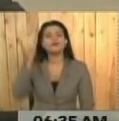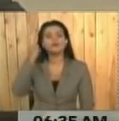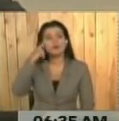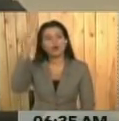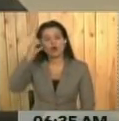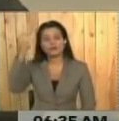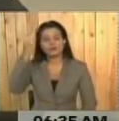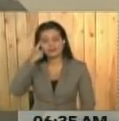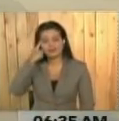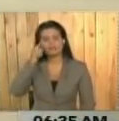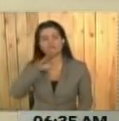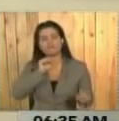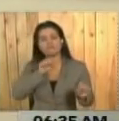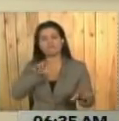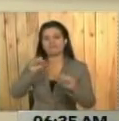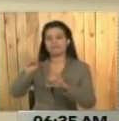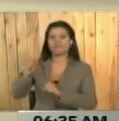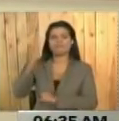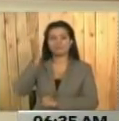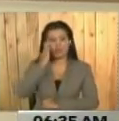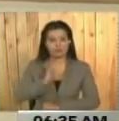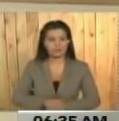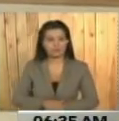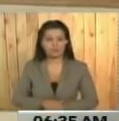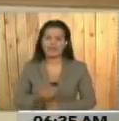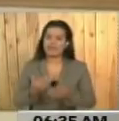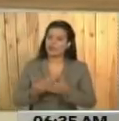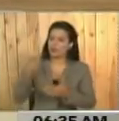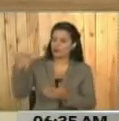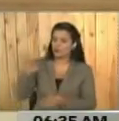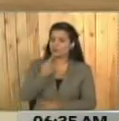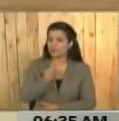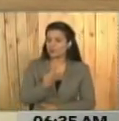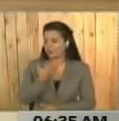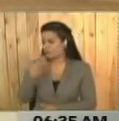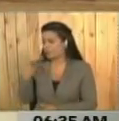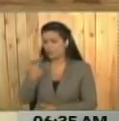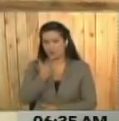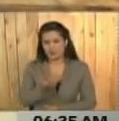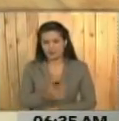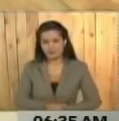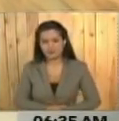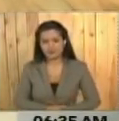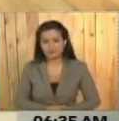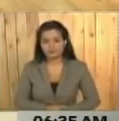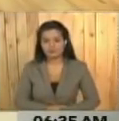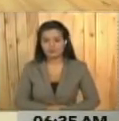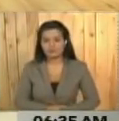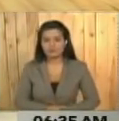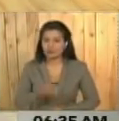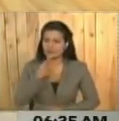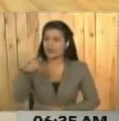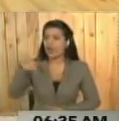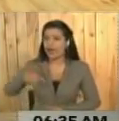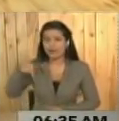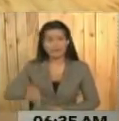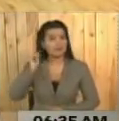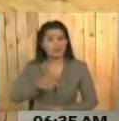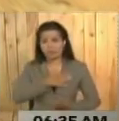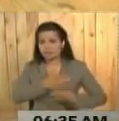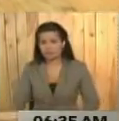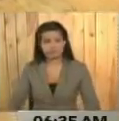está ocurriendo nosotros Yo decía así en hasta hace poco Yo decía que que aquí se nos iba la vida a